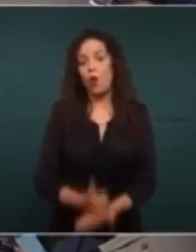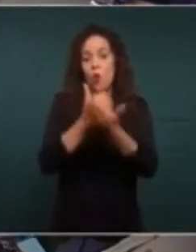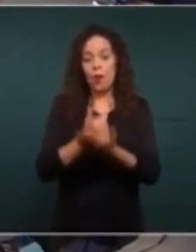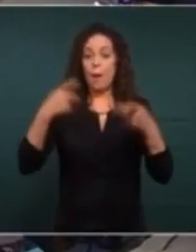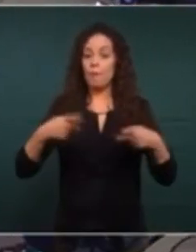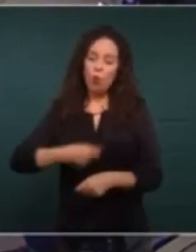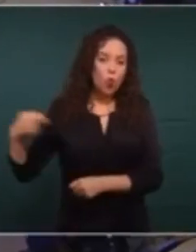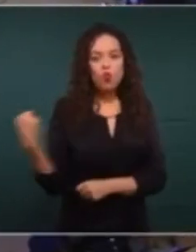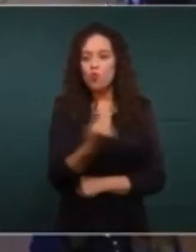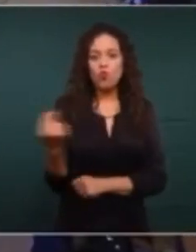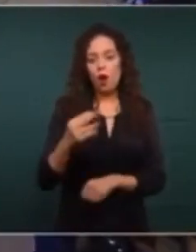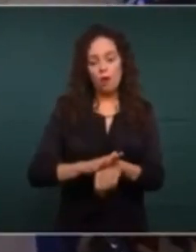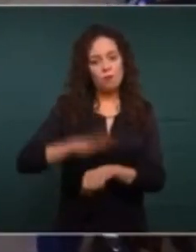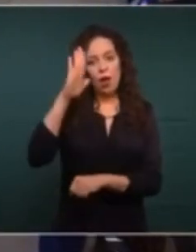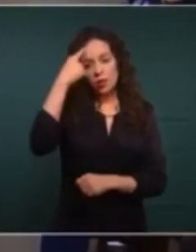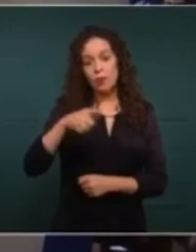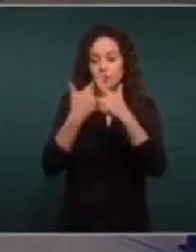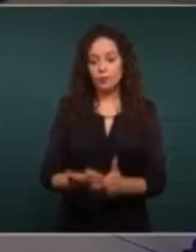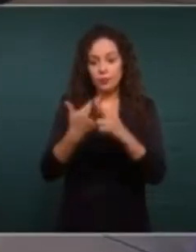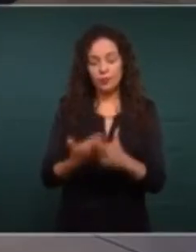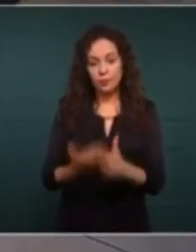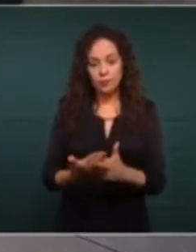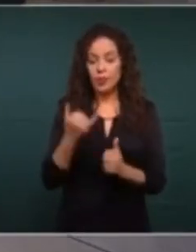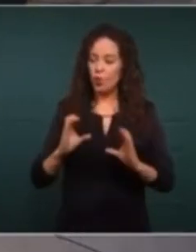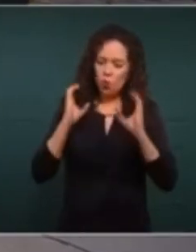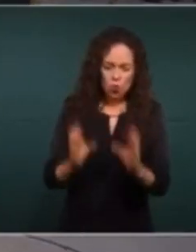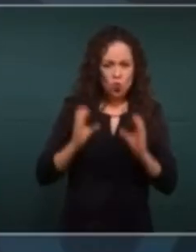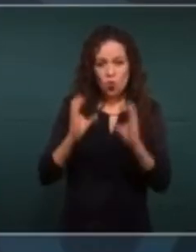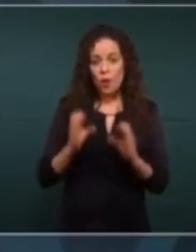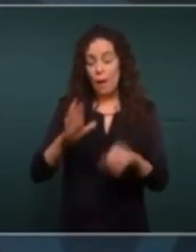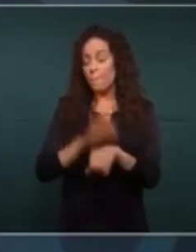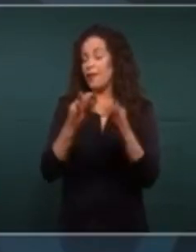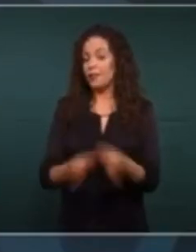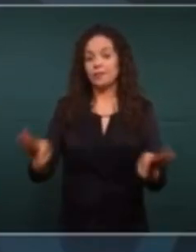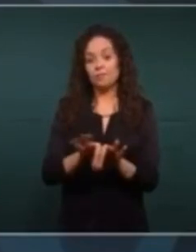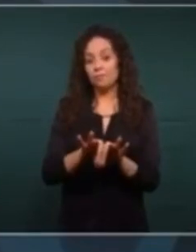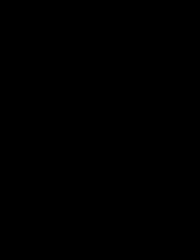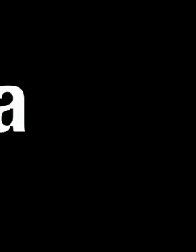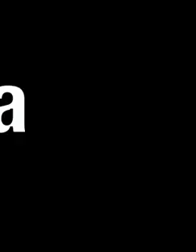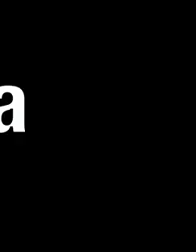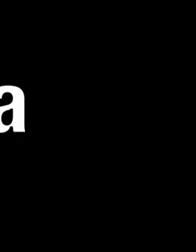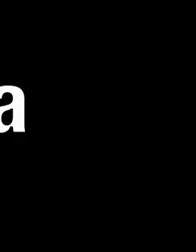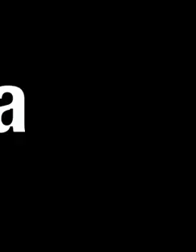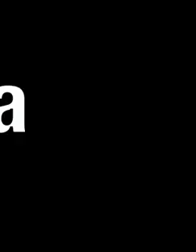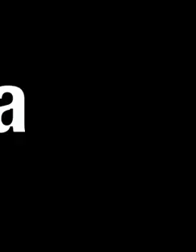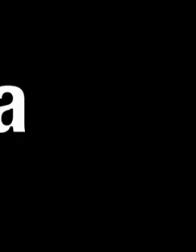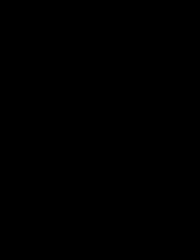necesite, que al mismo tiempo se fortalezca la economía popular, cuidar mucho que no haya corrupción, que no se roben el dinero.